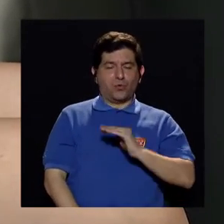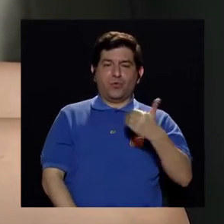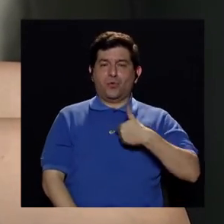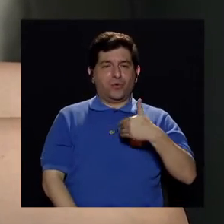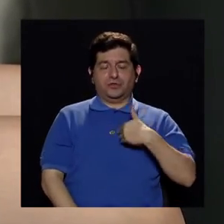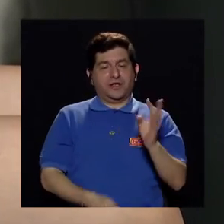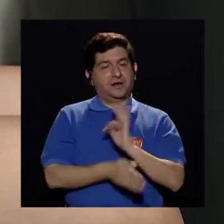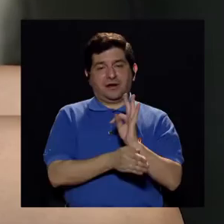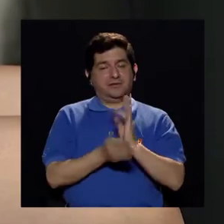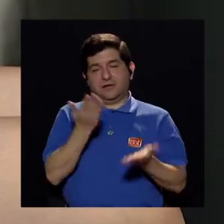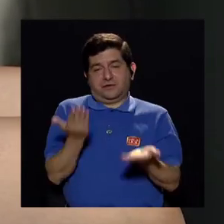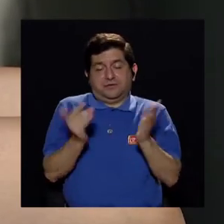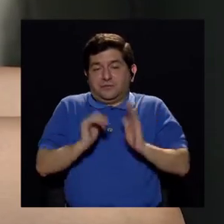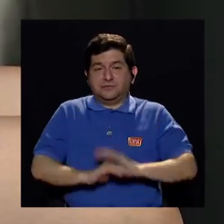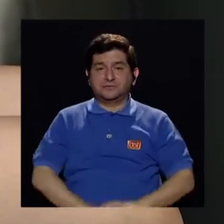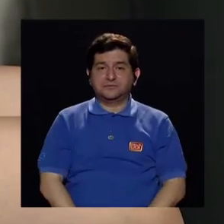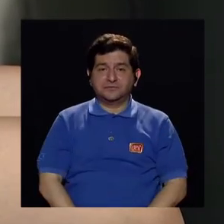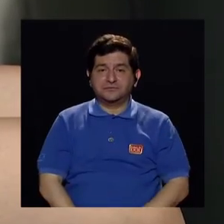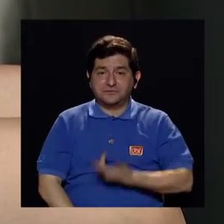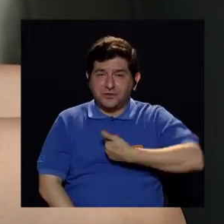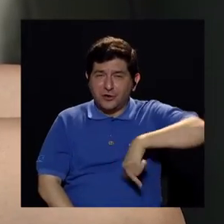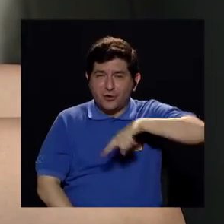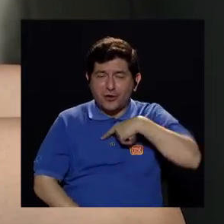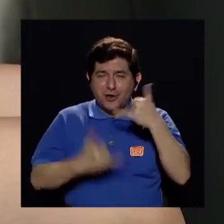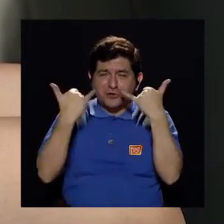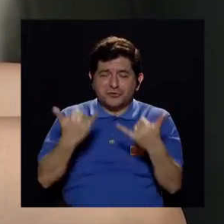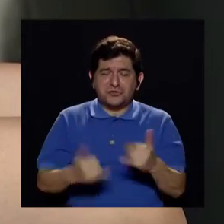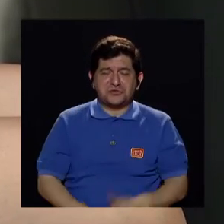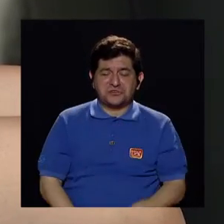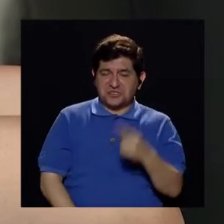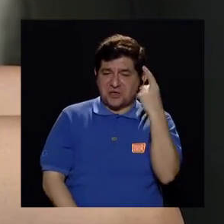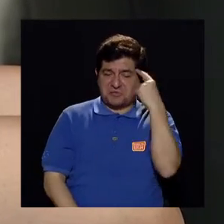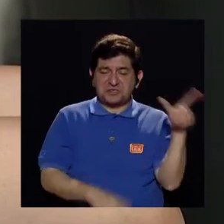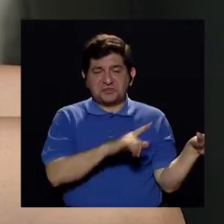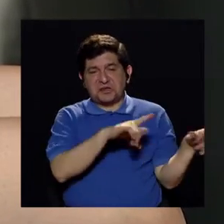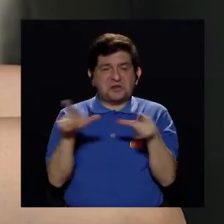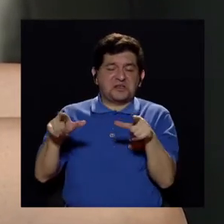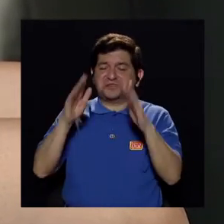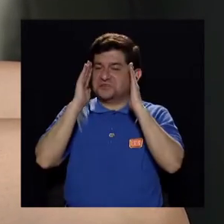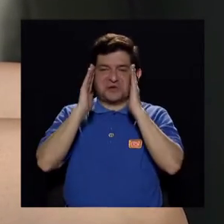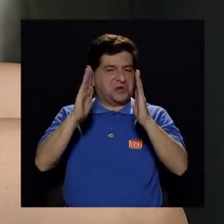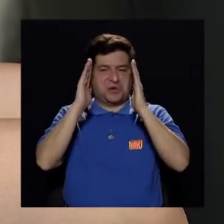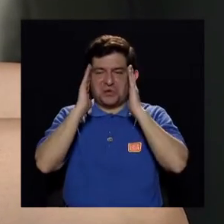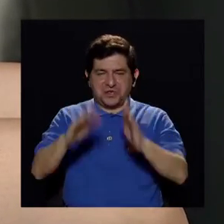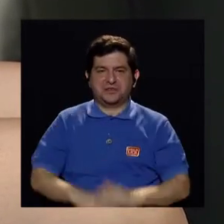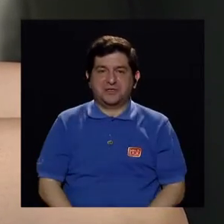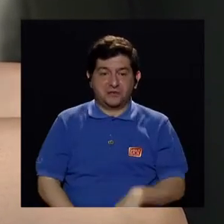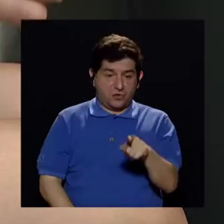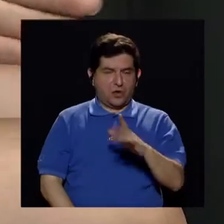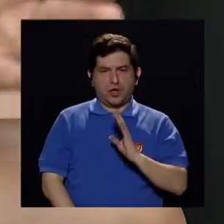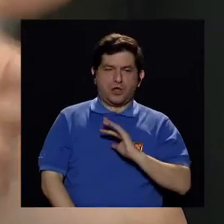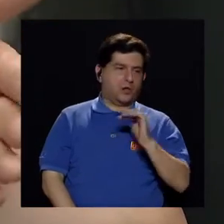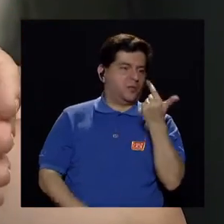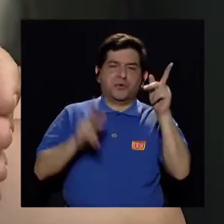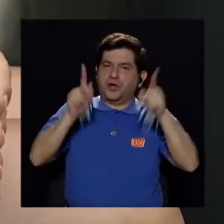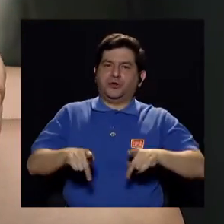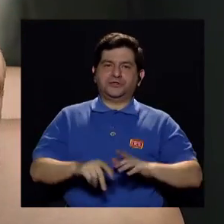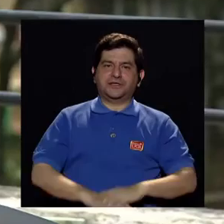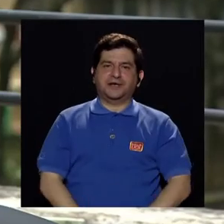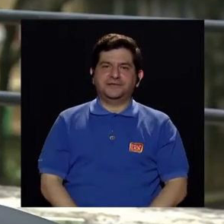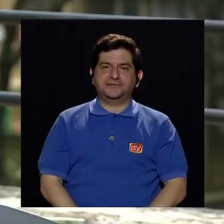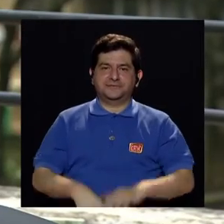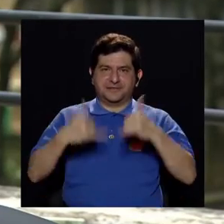alguien tener televisión. O sea, lo que damos por sentado, aquellas cosas que ni le ponemos atención, son un lujo para alguien